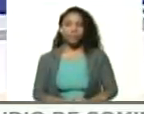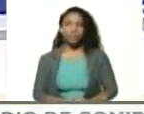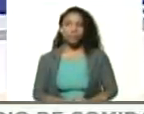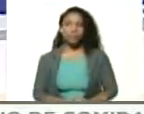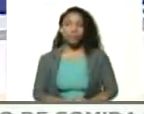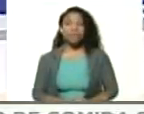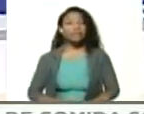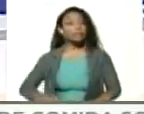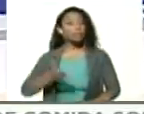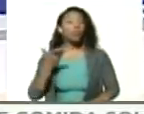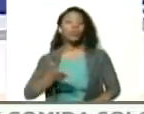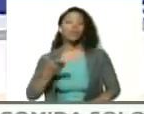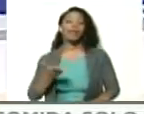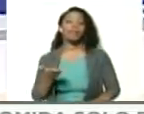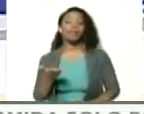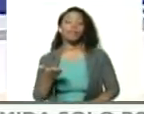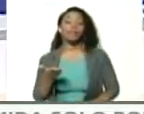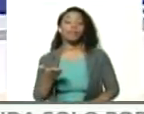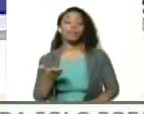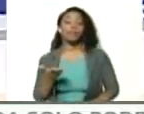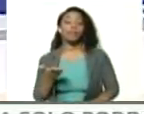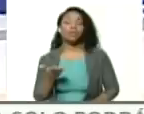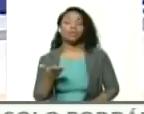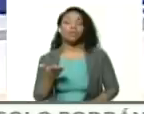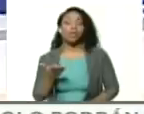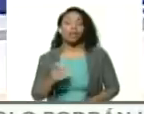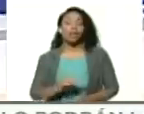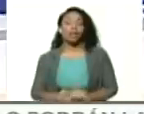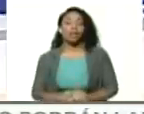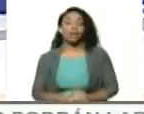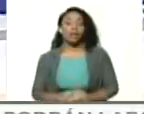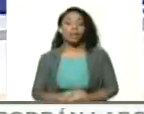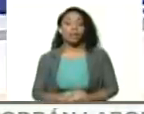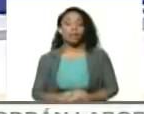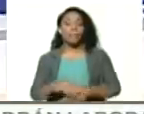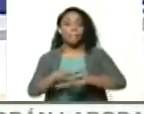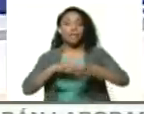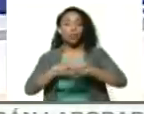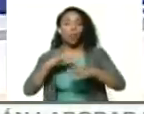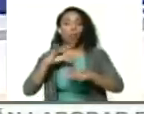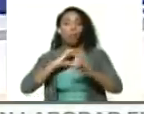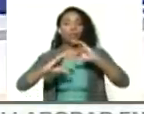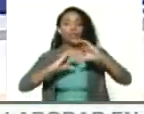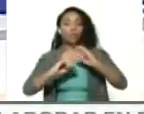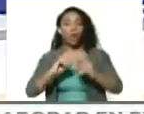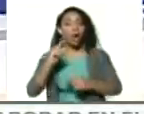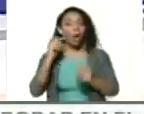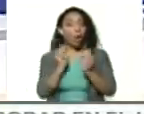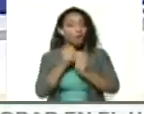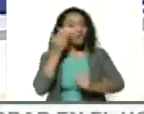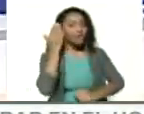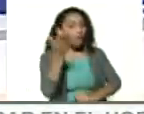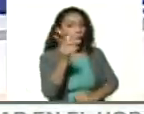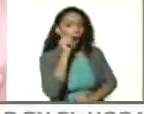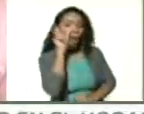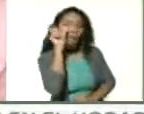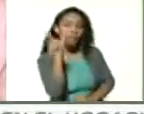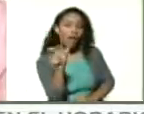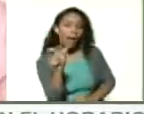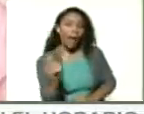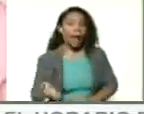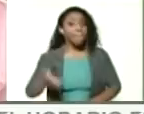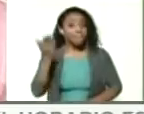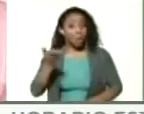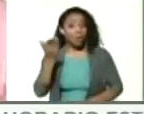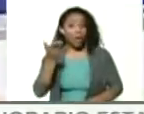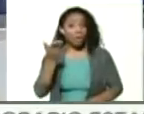Es muy importante, Alfred Nazaret, es contigo, Alfred Nazaret. Es muy importante,